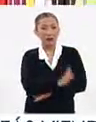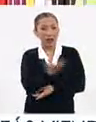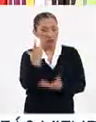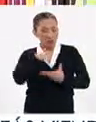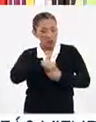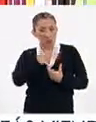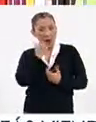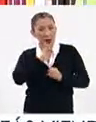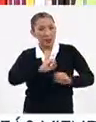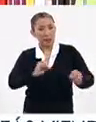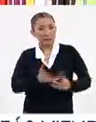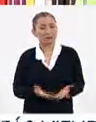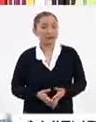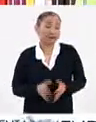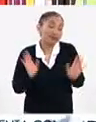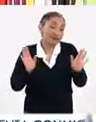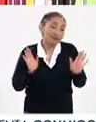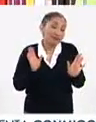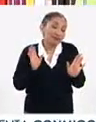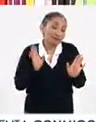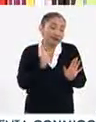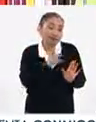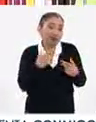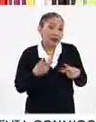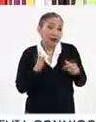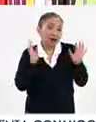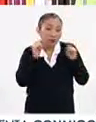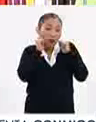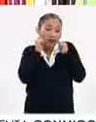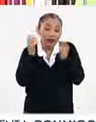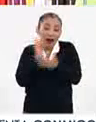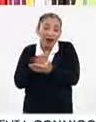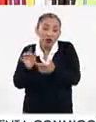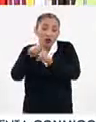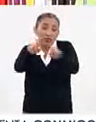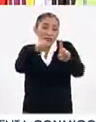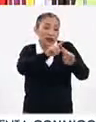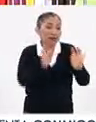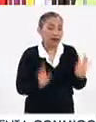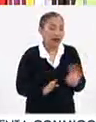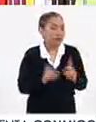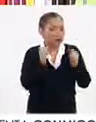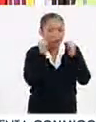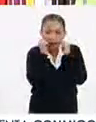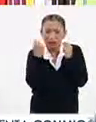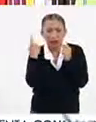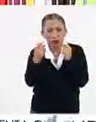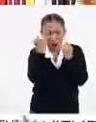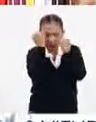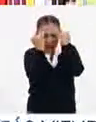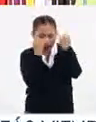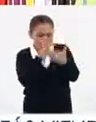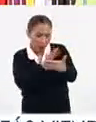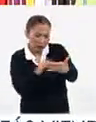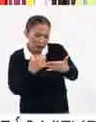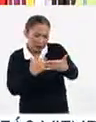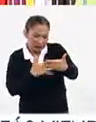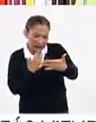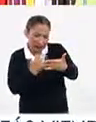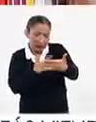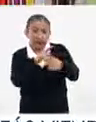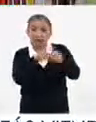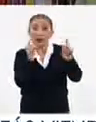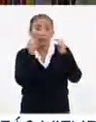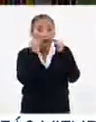¿no? En fin. No importa que las lecturas sean diferentes. No, no importa que las lecturas, luego cuando la gente se mete. ¿No?